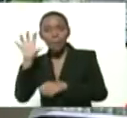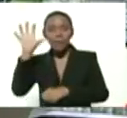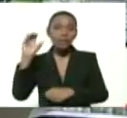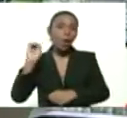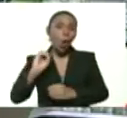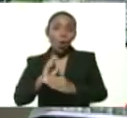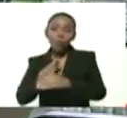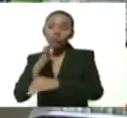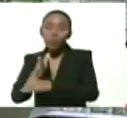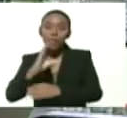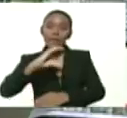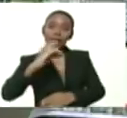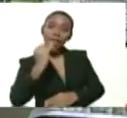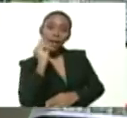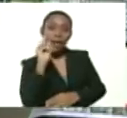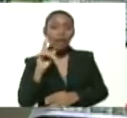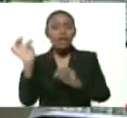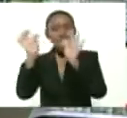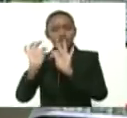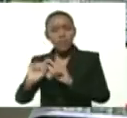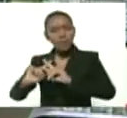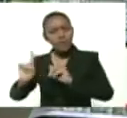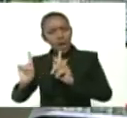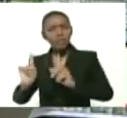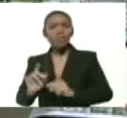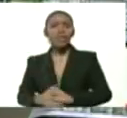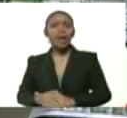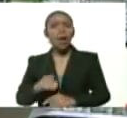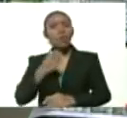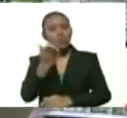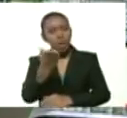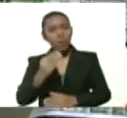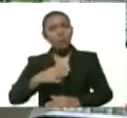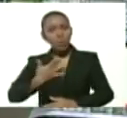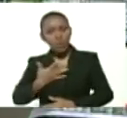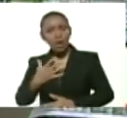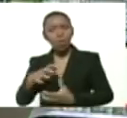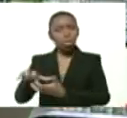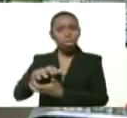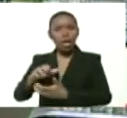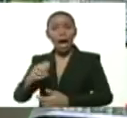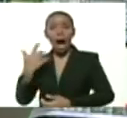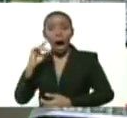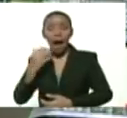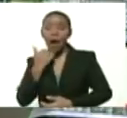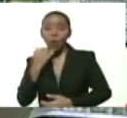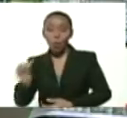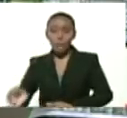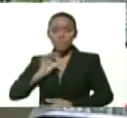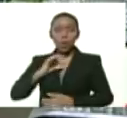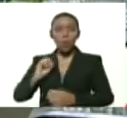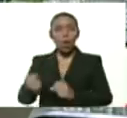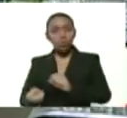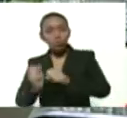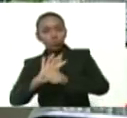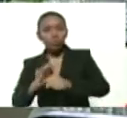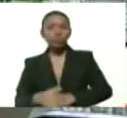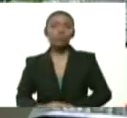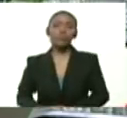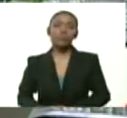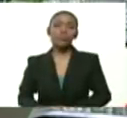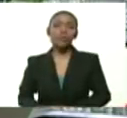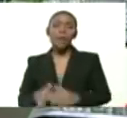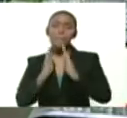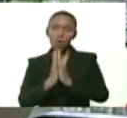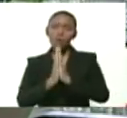CDI. Esa puede ser la diferencia entre que usted se complique o no si tiene una infección por COVID-19.